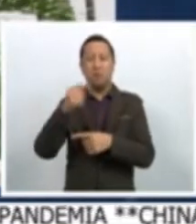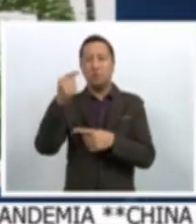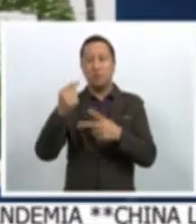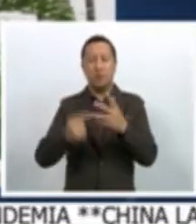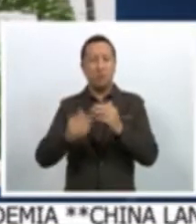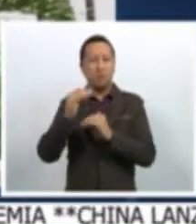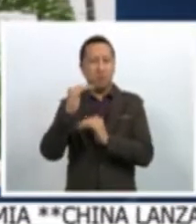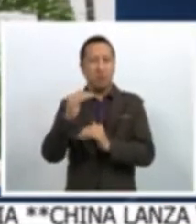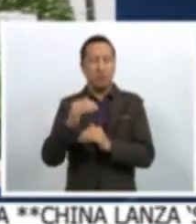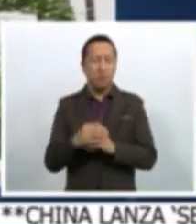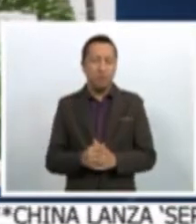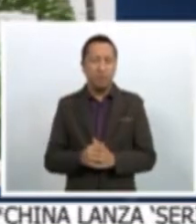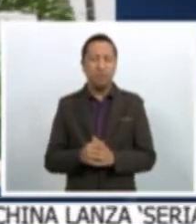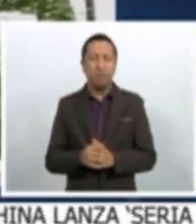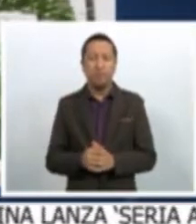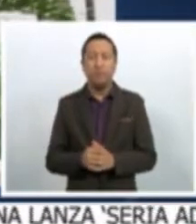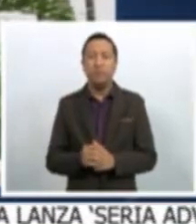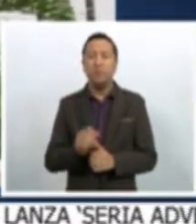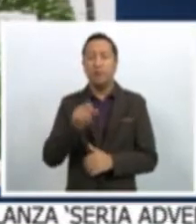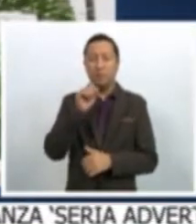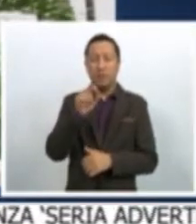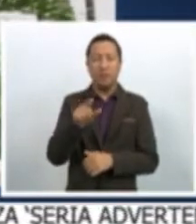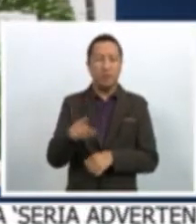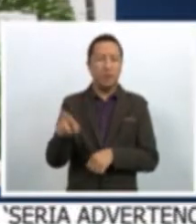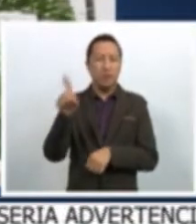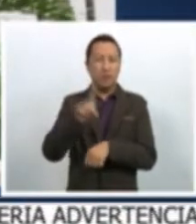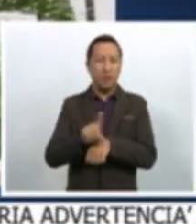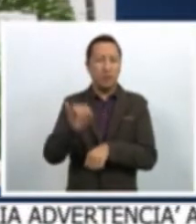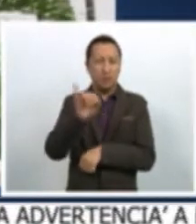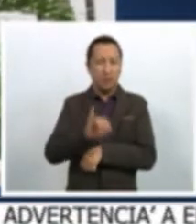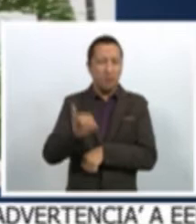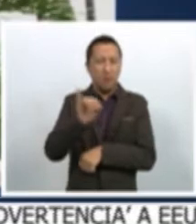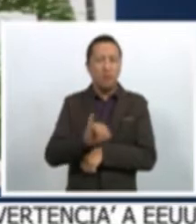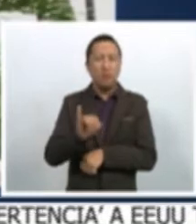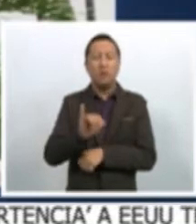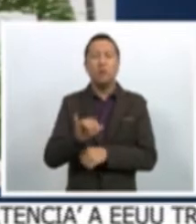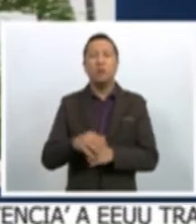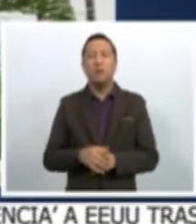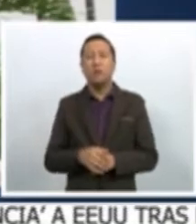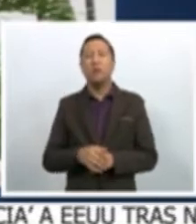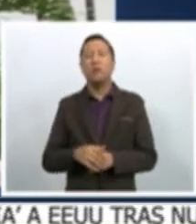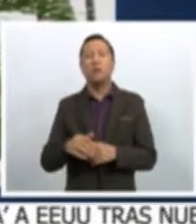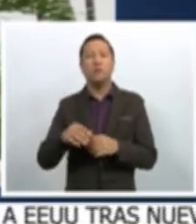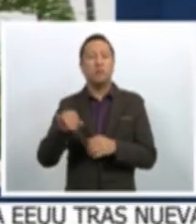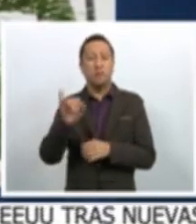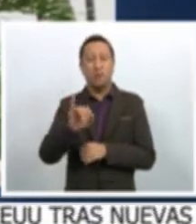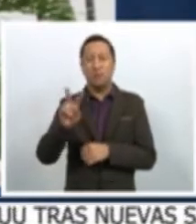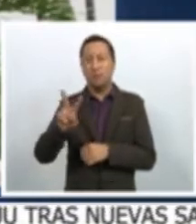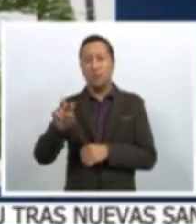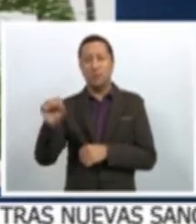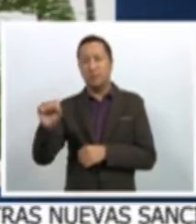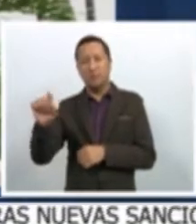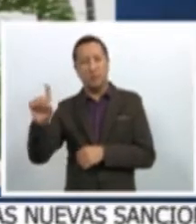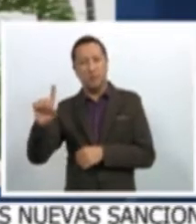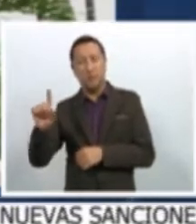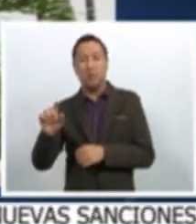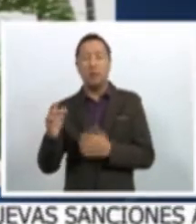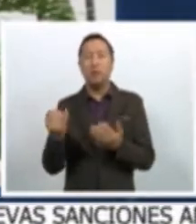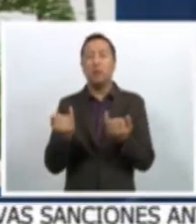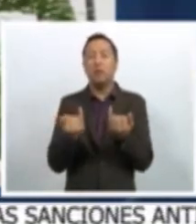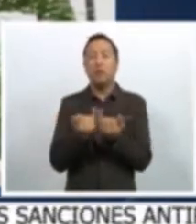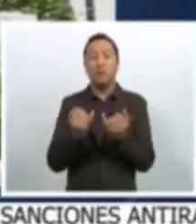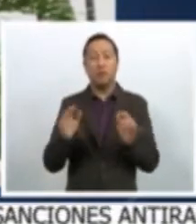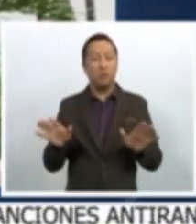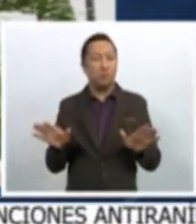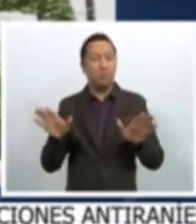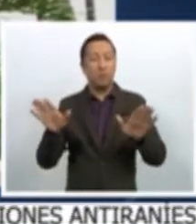de Acción de Gracias. Y ese día también vamos a ver a partir del jueves, de ese fin de semana largo, cómo las operaciones aéreas, sobre todo de los Estados